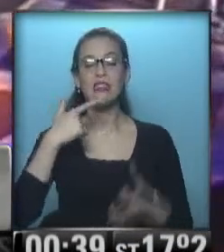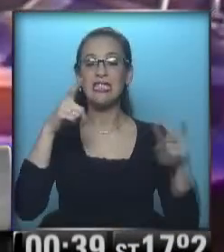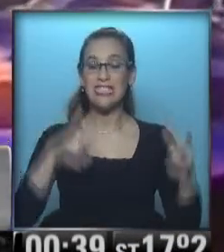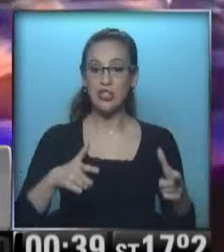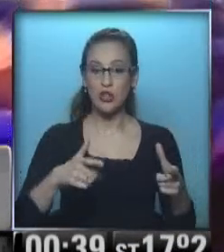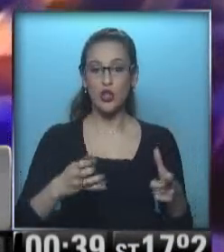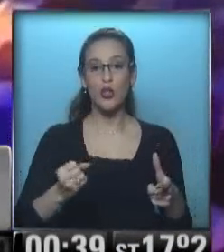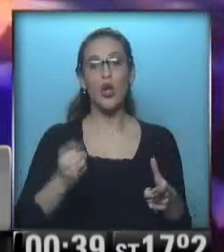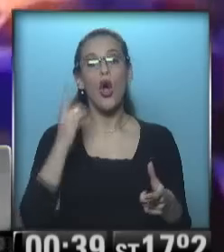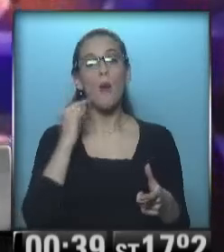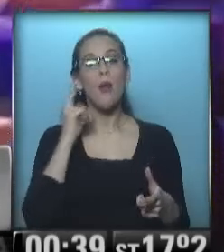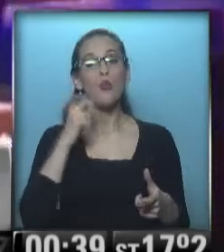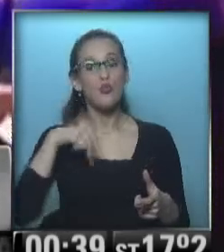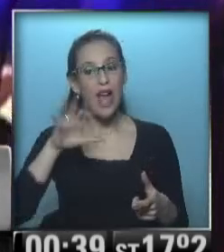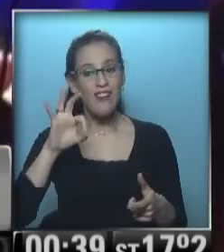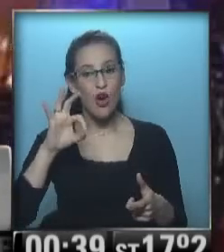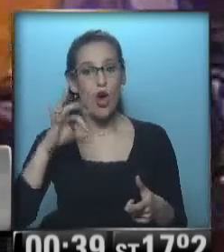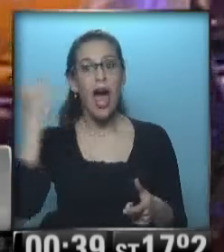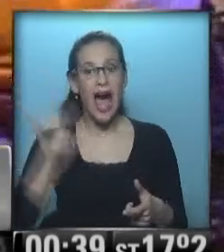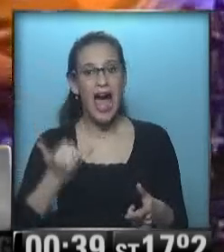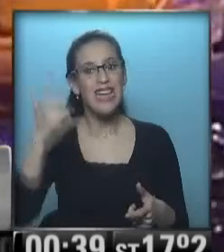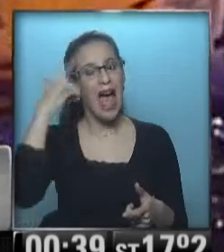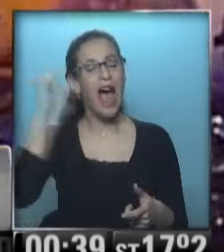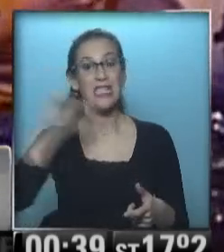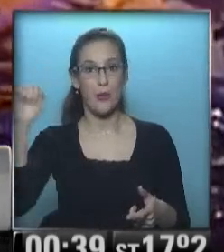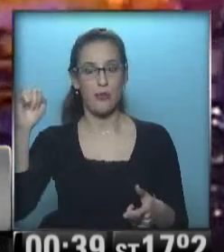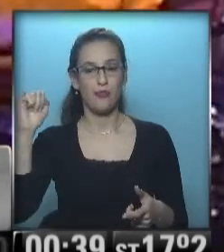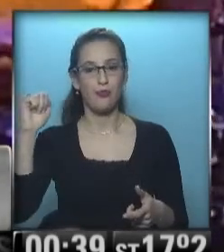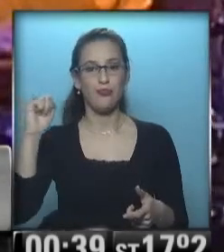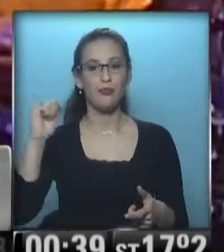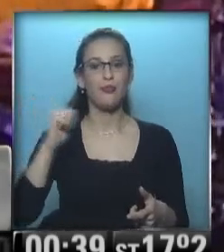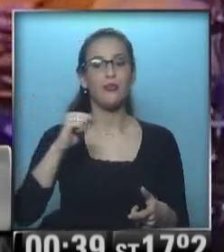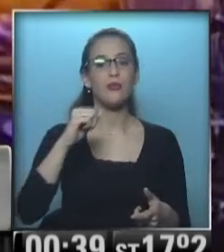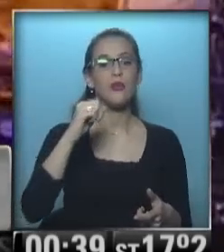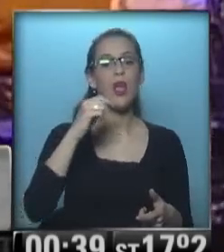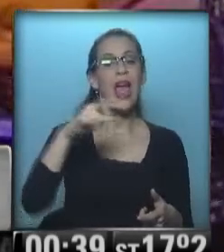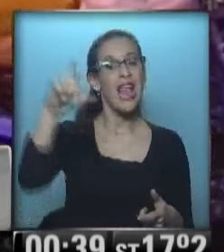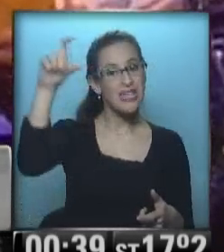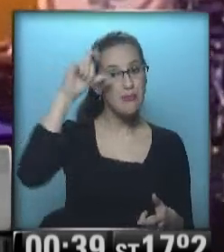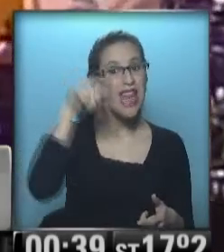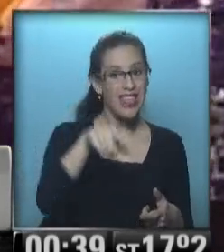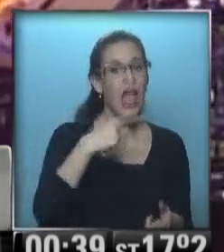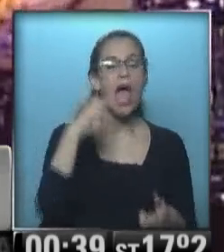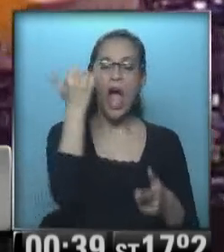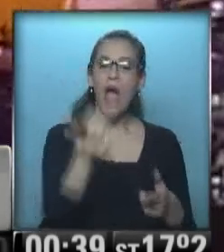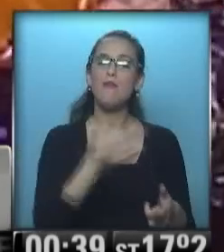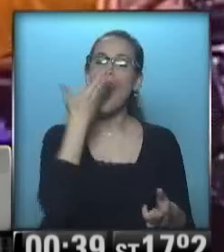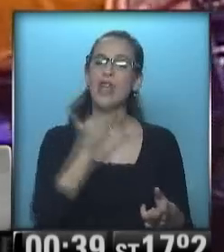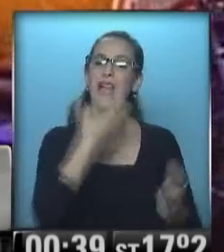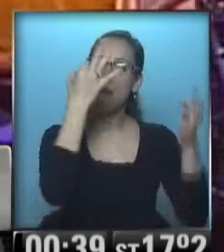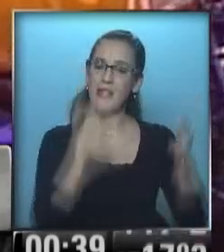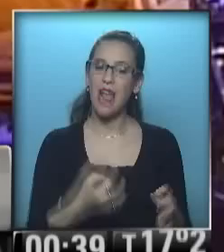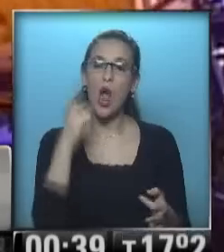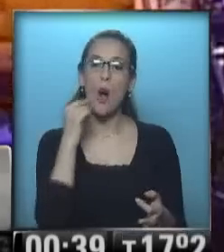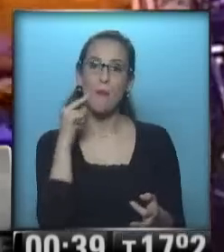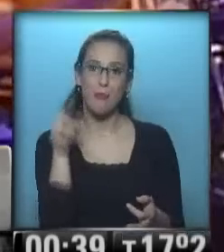sufrido la ACV y Spinetta escribió una poesía para el que está dentro del libro. Y la poesía tiene